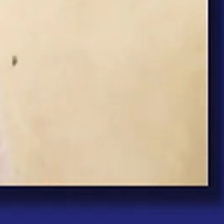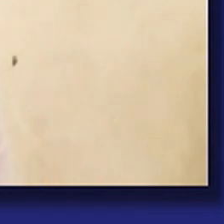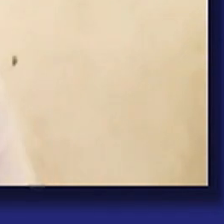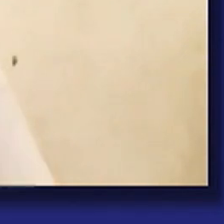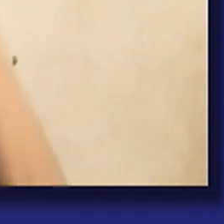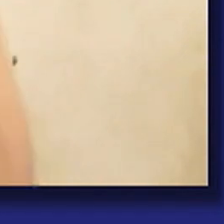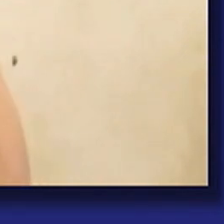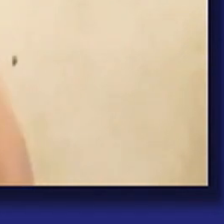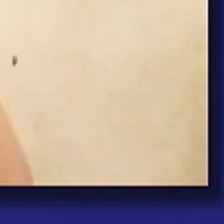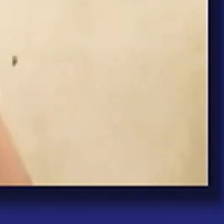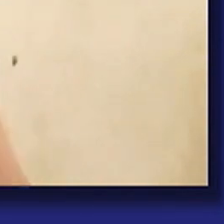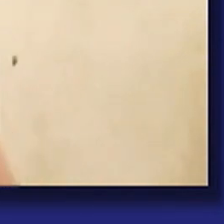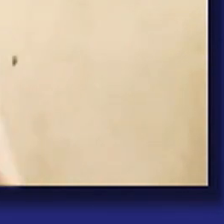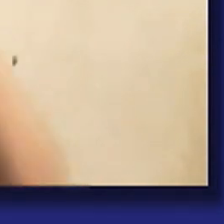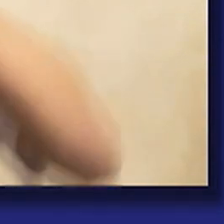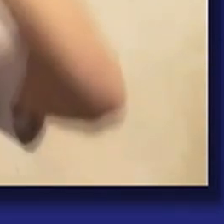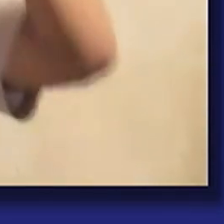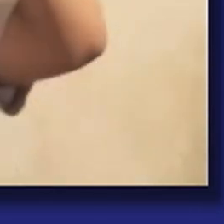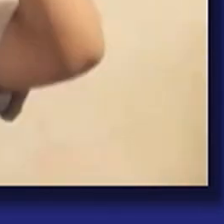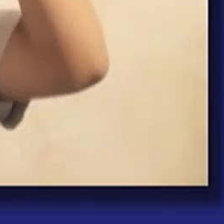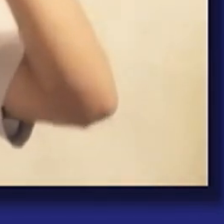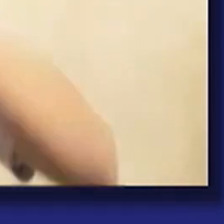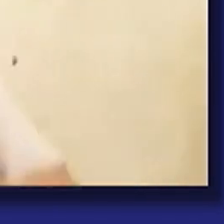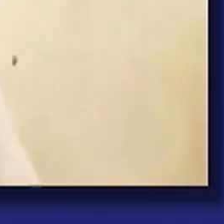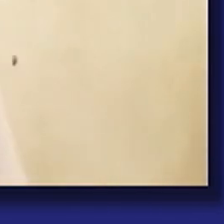técnicas de estudio,